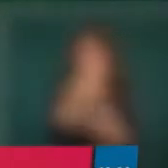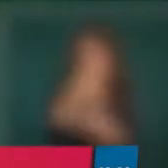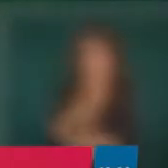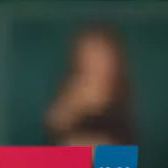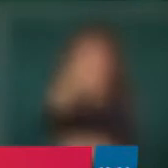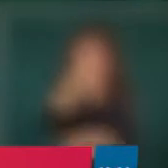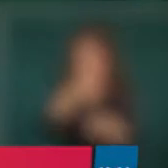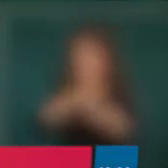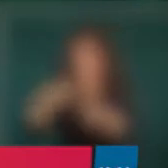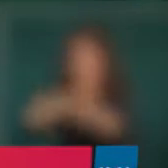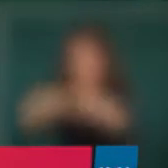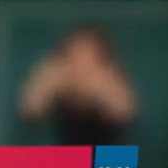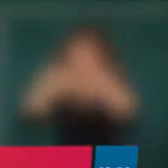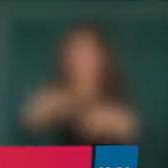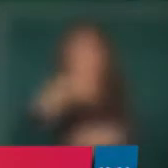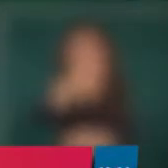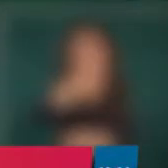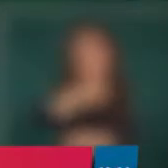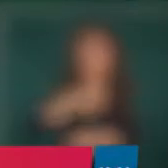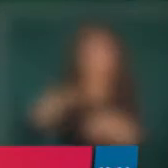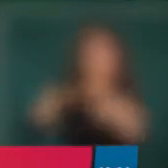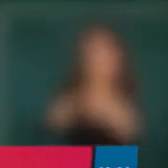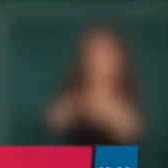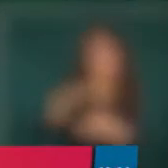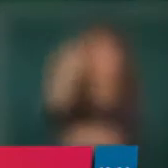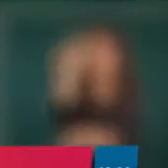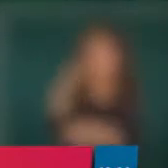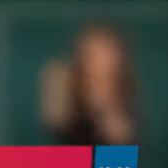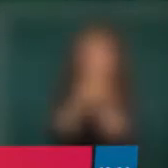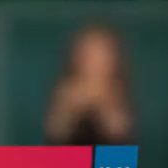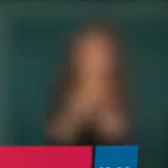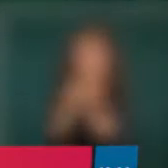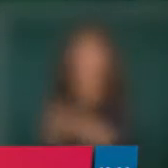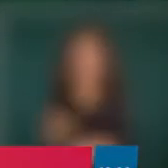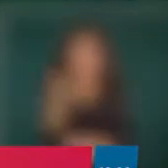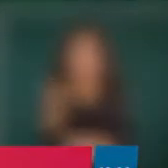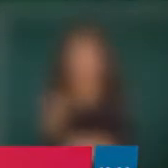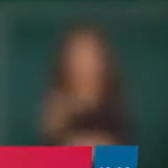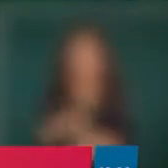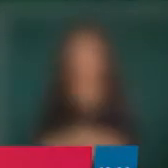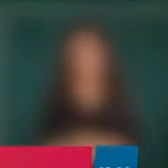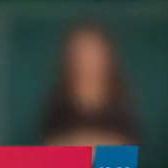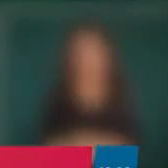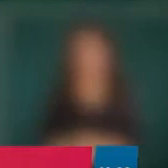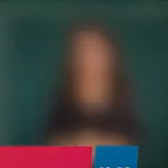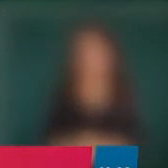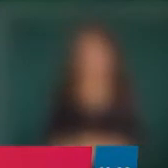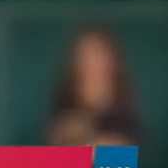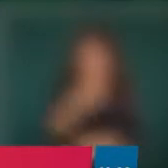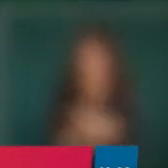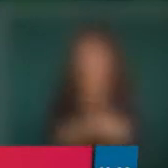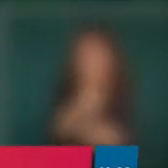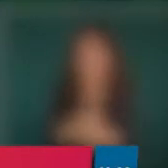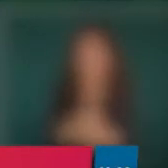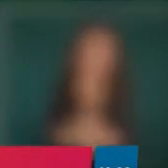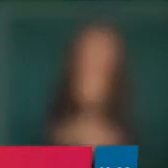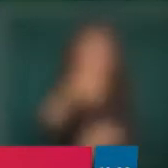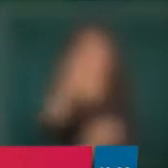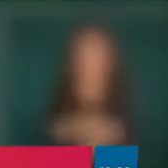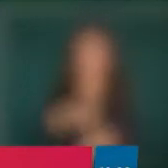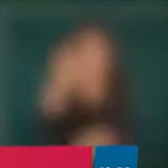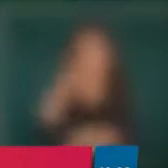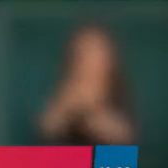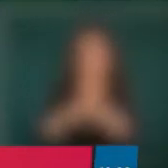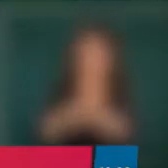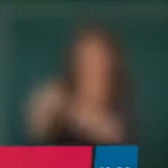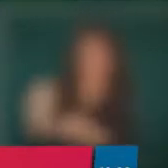de 10,000 millones de pesos y este año va a ser otra cantidad, ya se